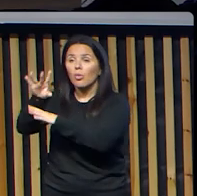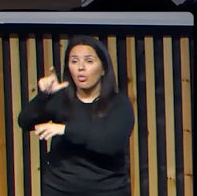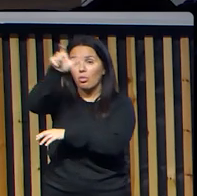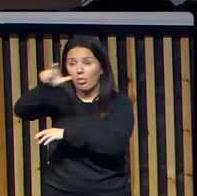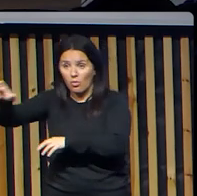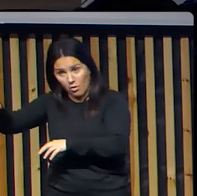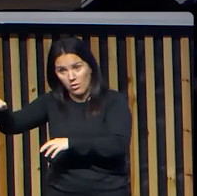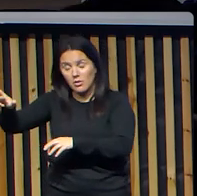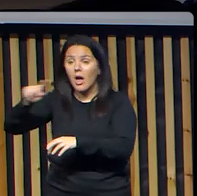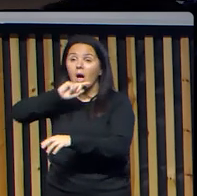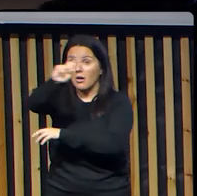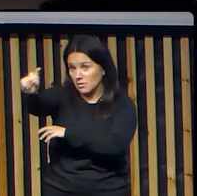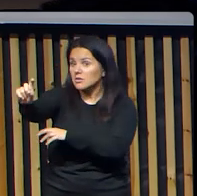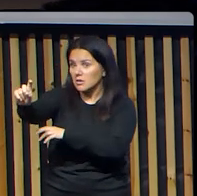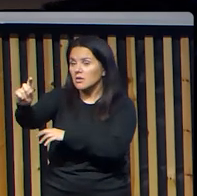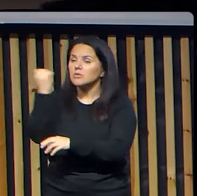aproximadamente